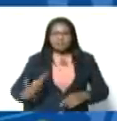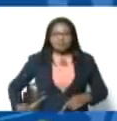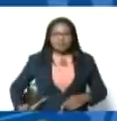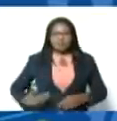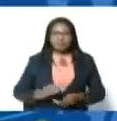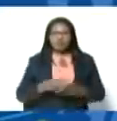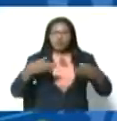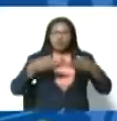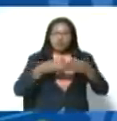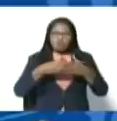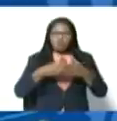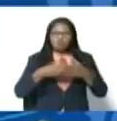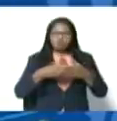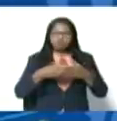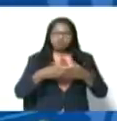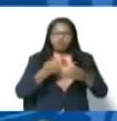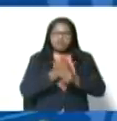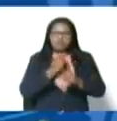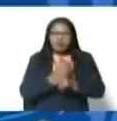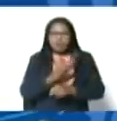clase obrera, presidente.